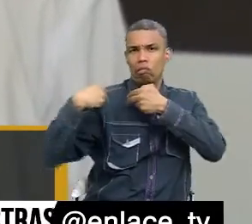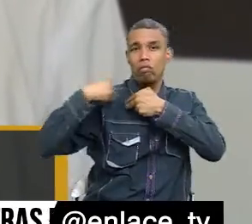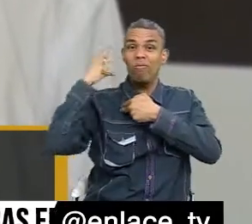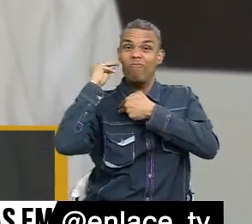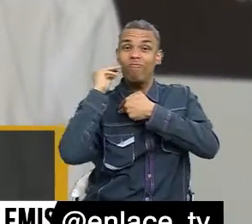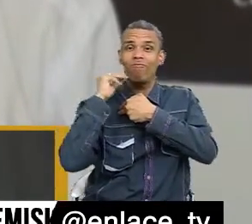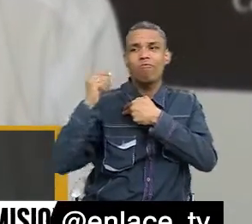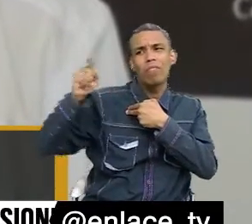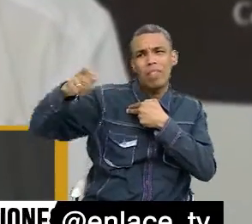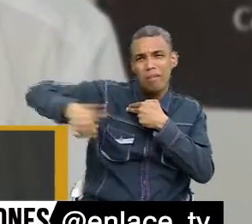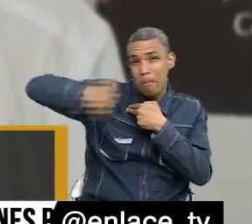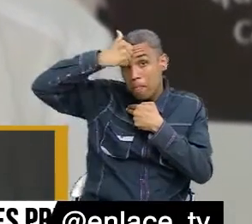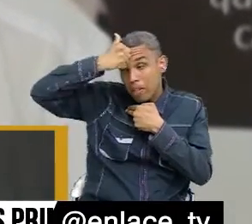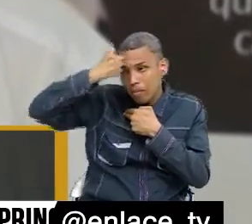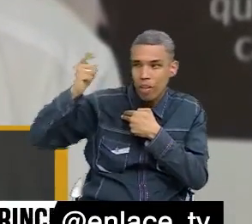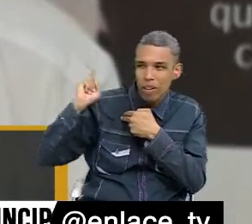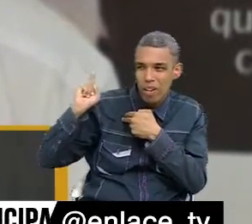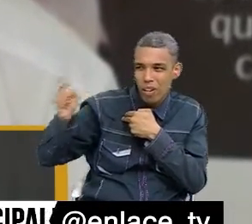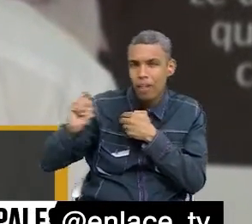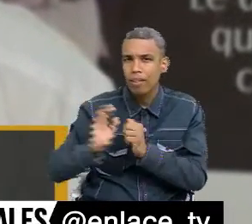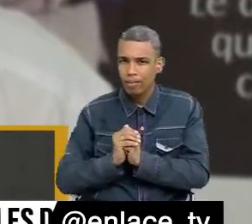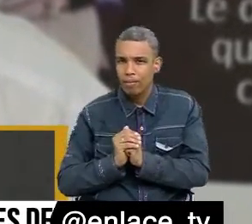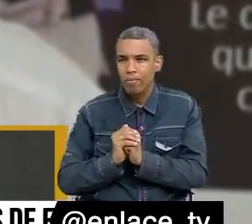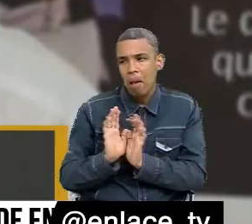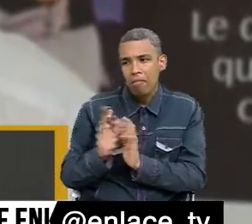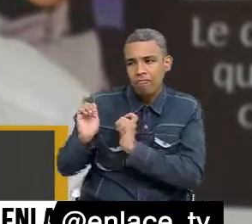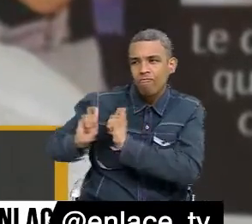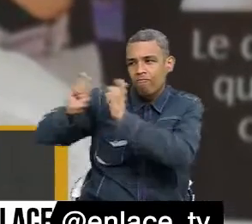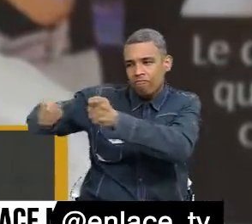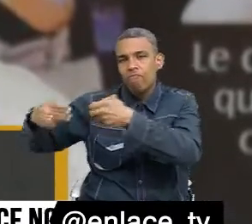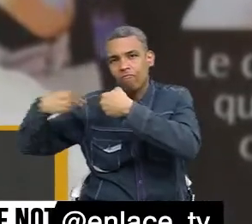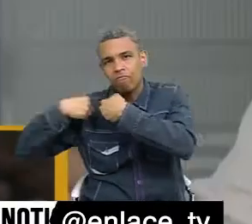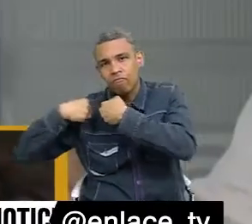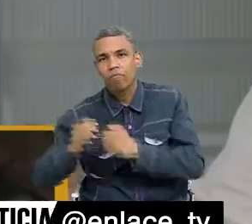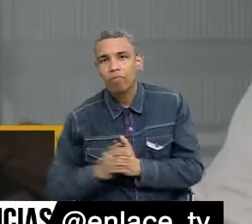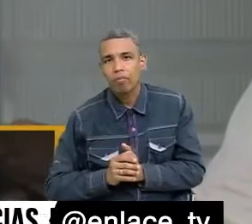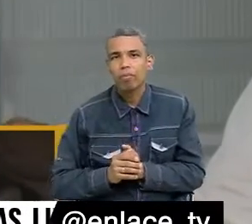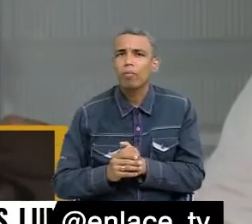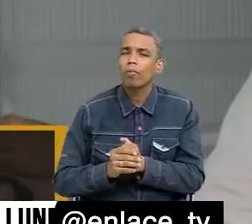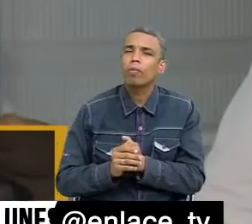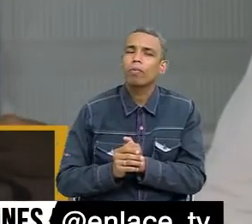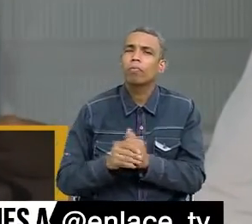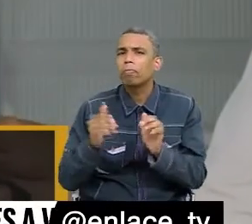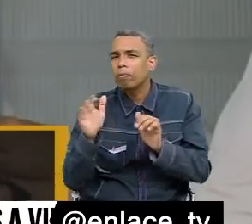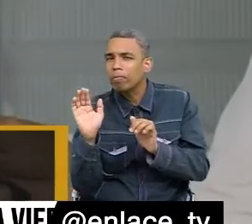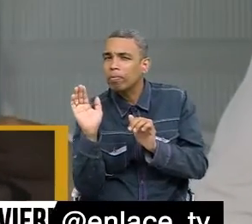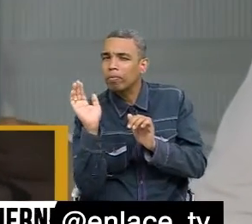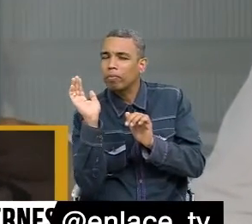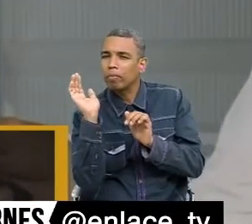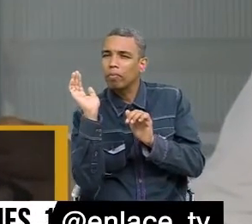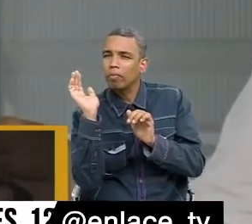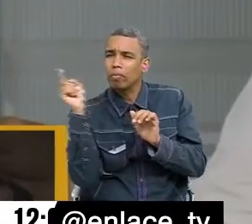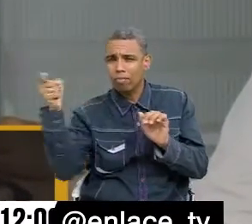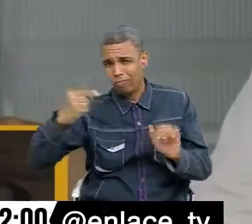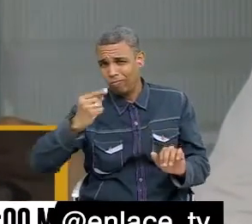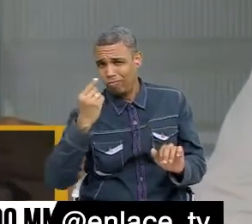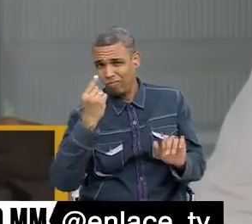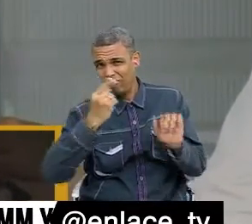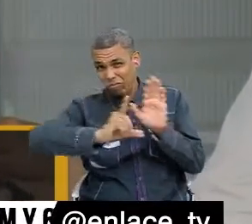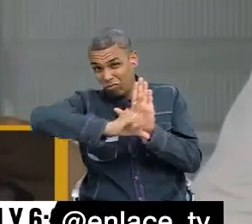para querencia de la ESE Barranca Bermeja y que organizó la Universidad de Pamplona. Bueno, él tiene el término que dispone la ley para